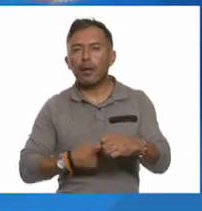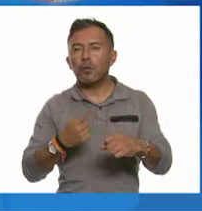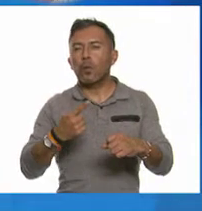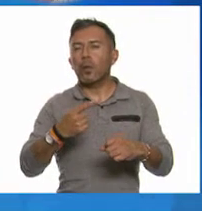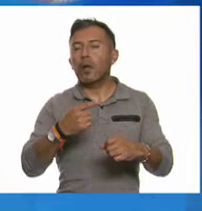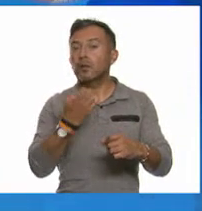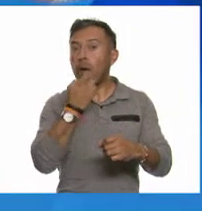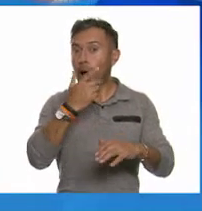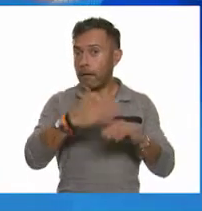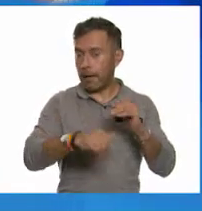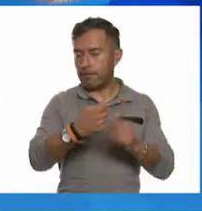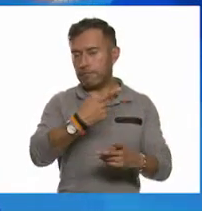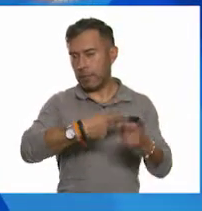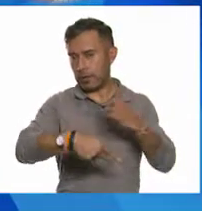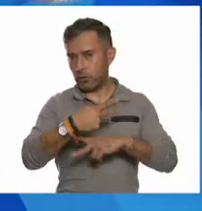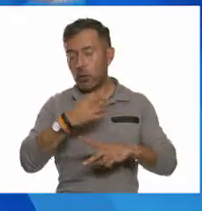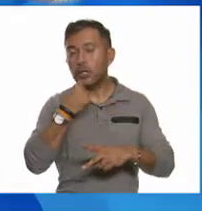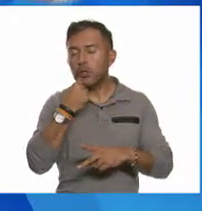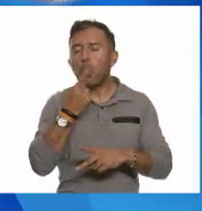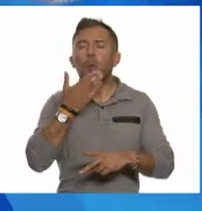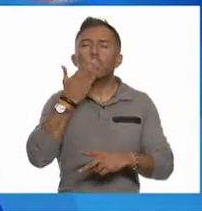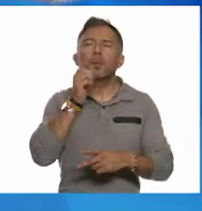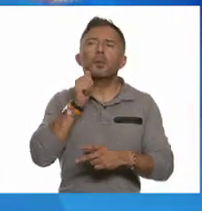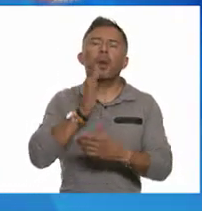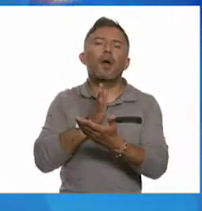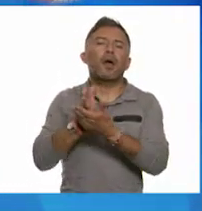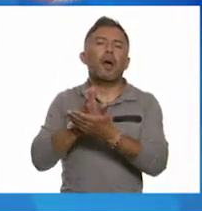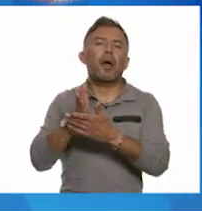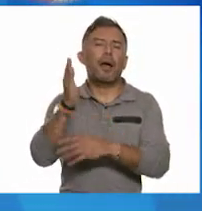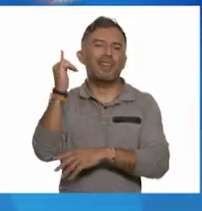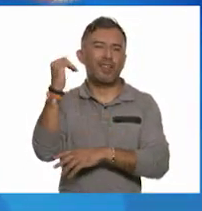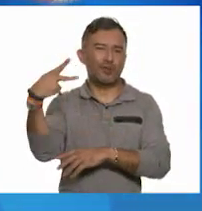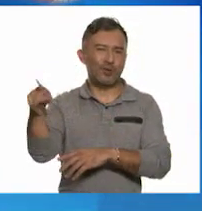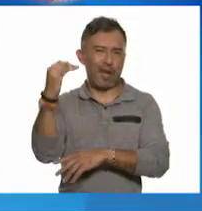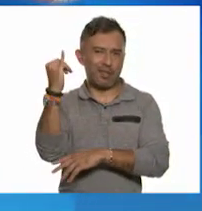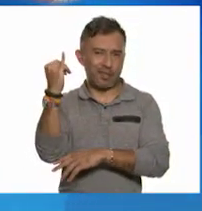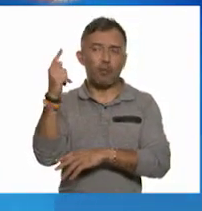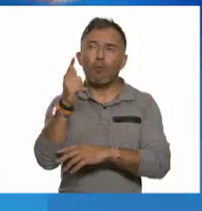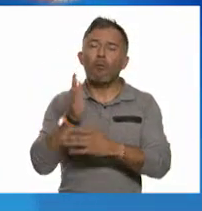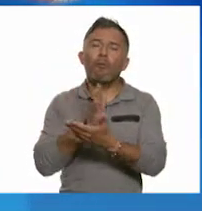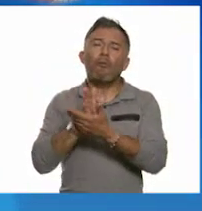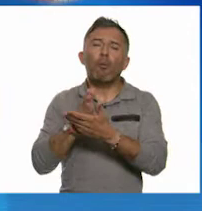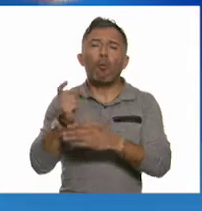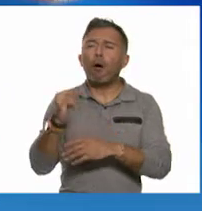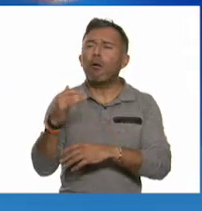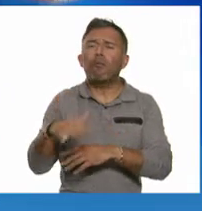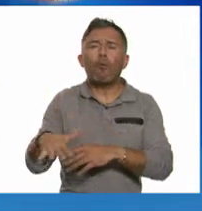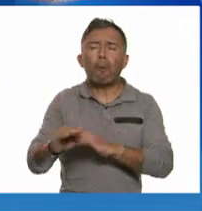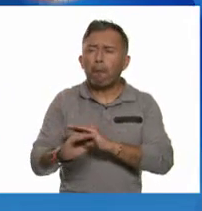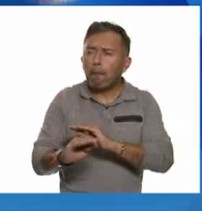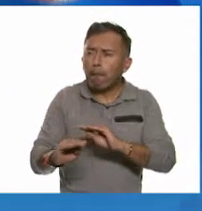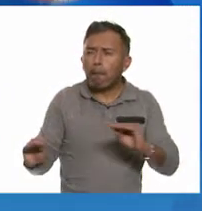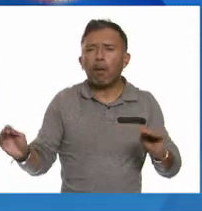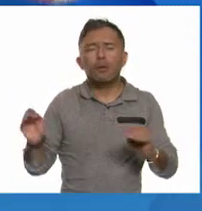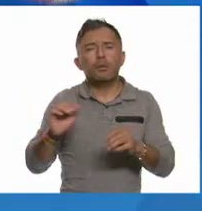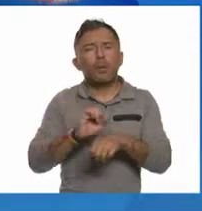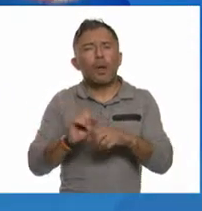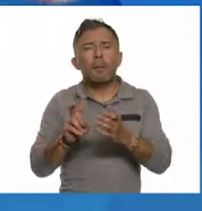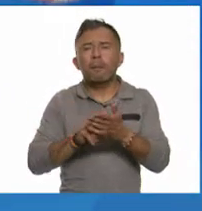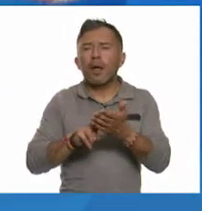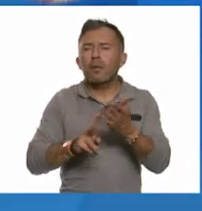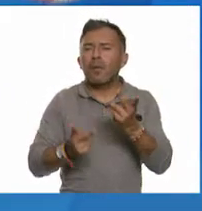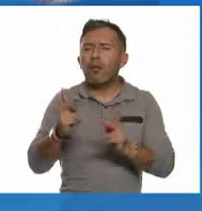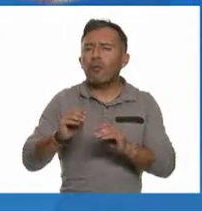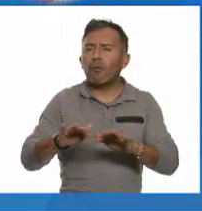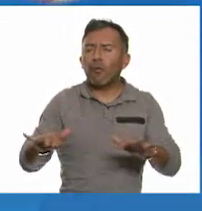del colegio, los niños acostumbraban ir a jugar al jardín del gigante. Era un hermoso jardín solitario con un suave y verde césped. Ay, hay